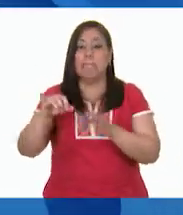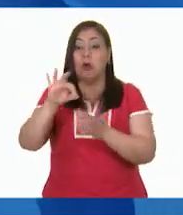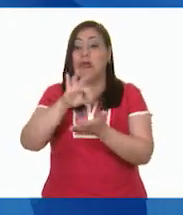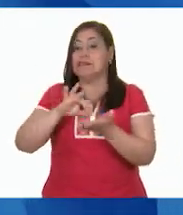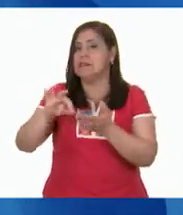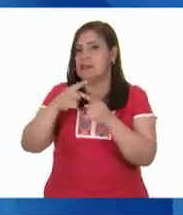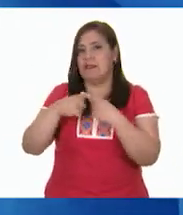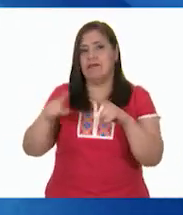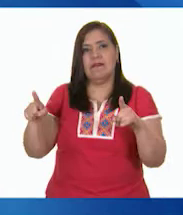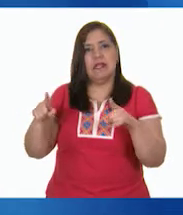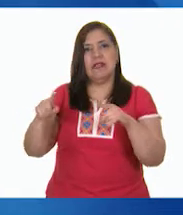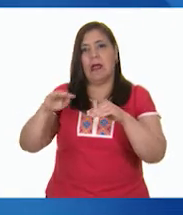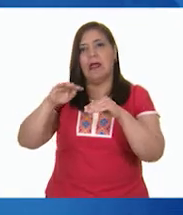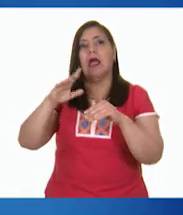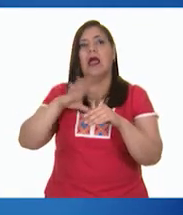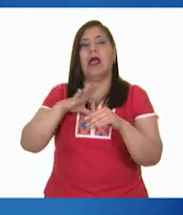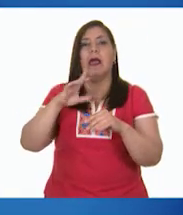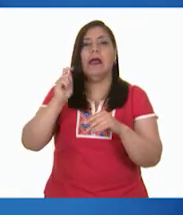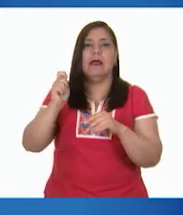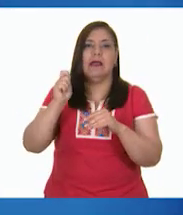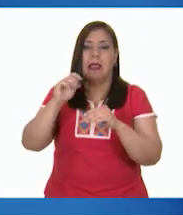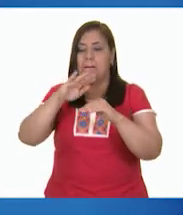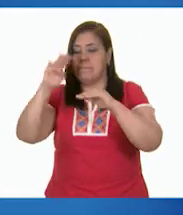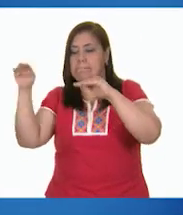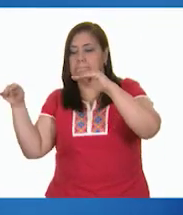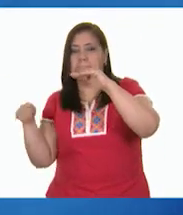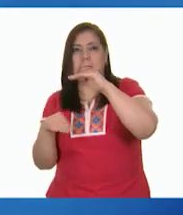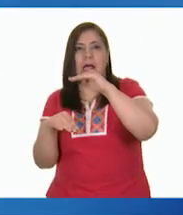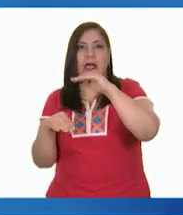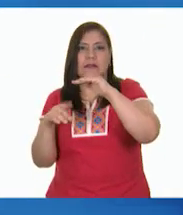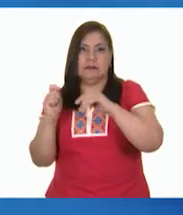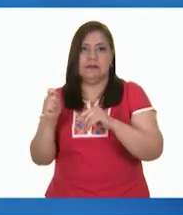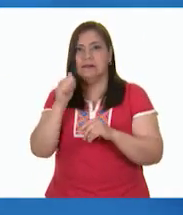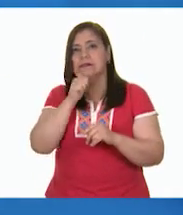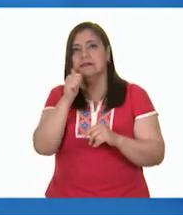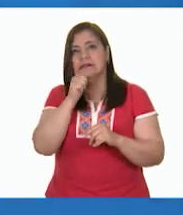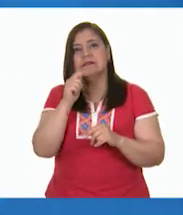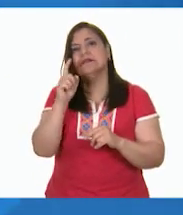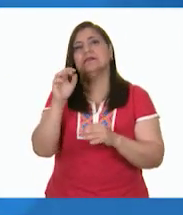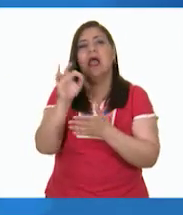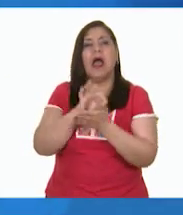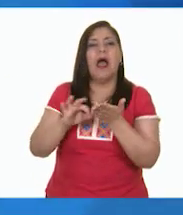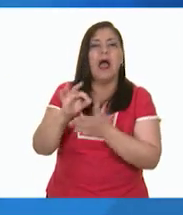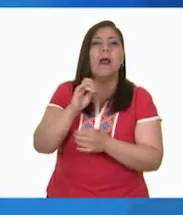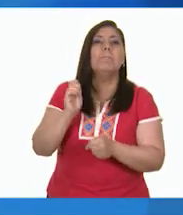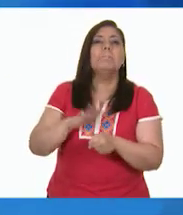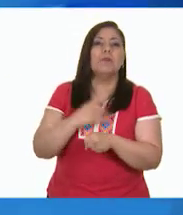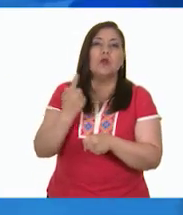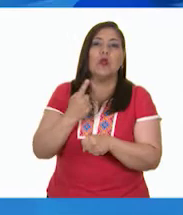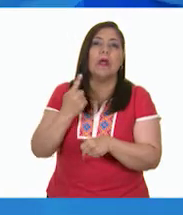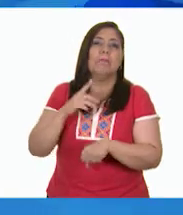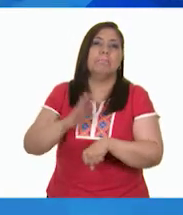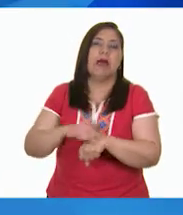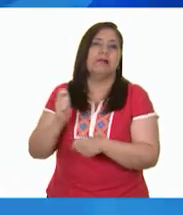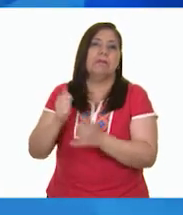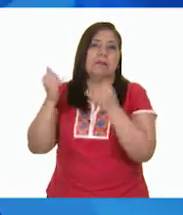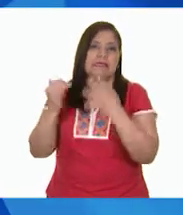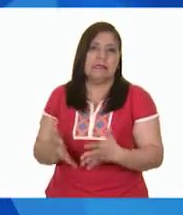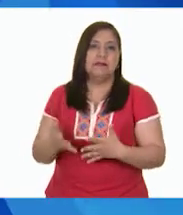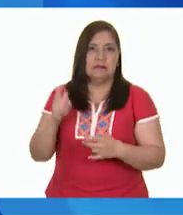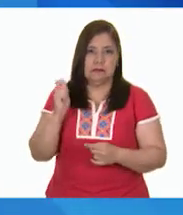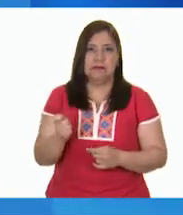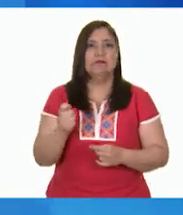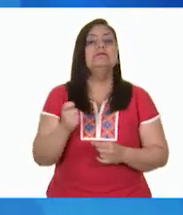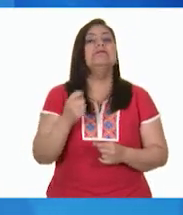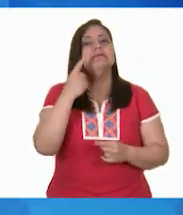aceite, el sólido se va a encontrar en la parte de abajo del líquido. ¿Por qué? Porque el sólido es más denso. Continuemos subiendo